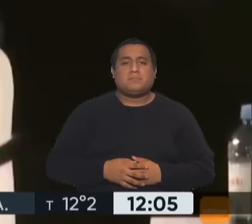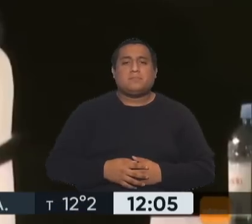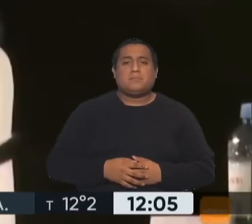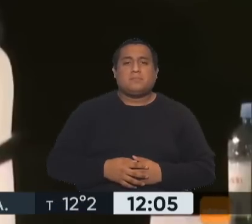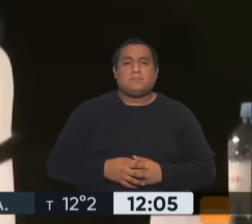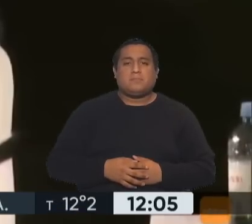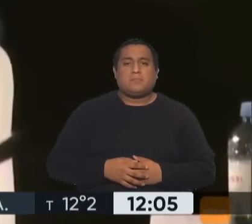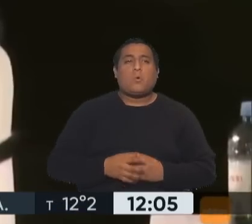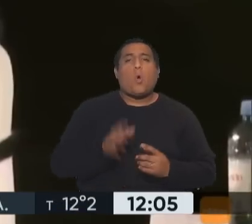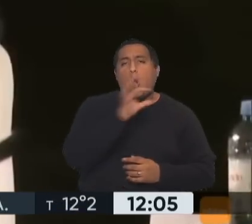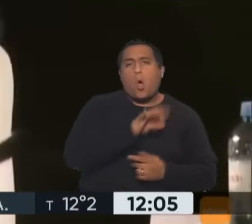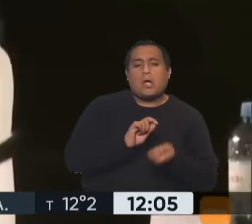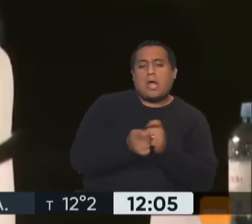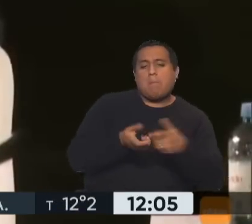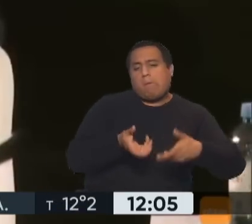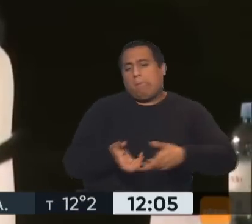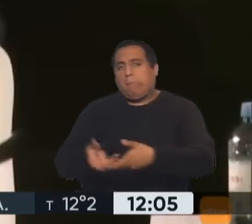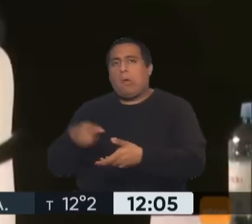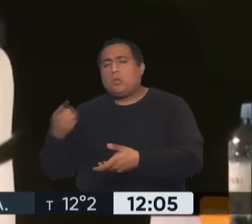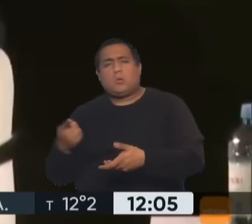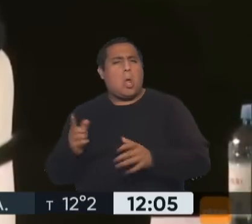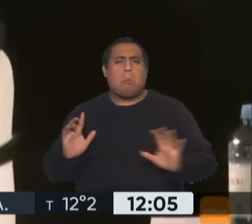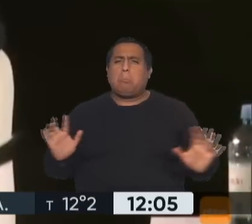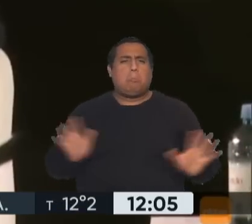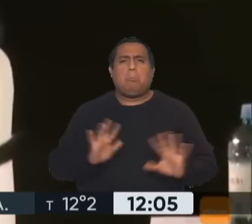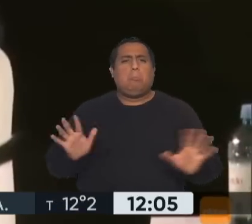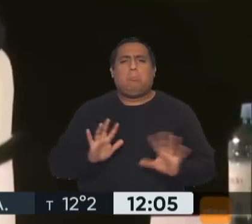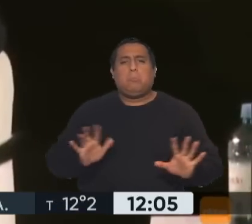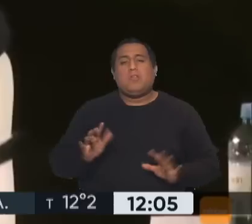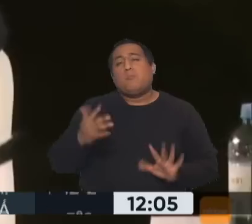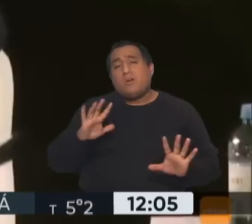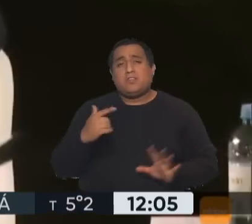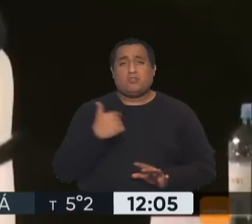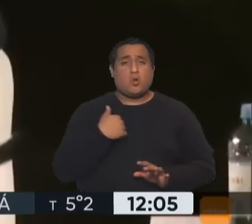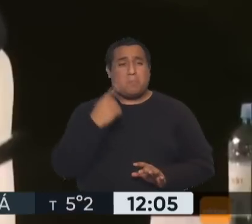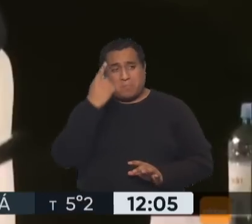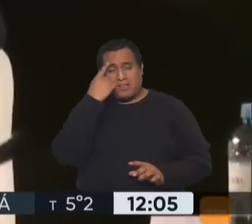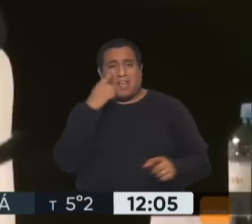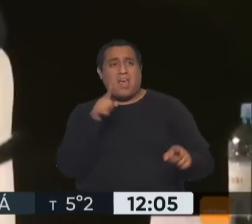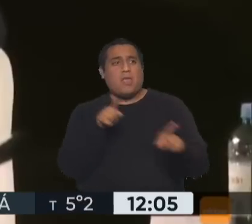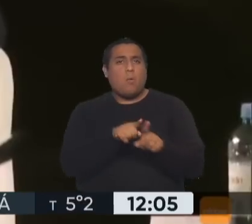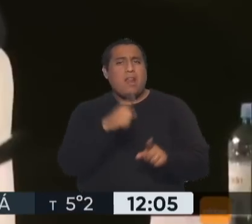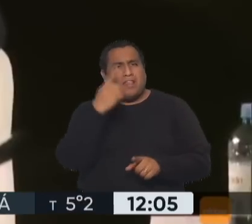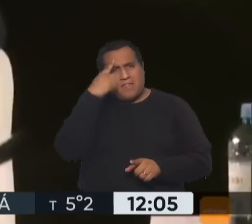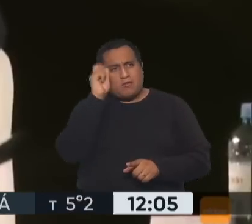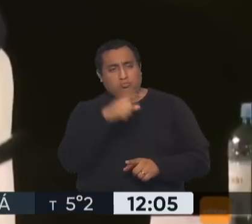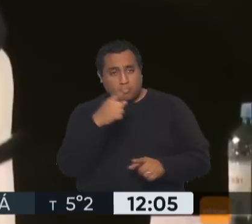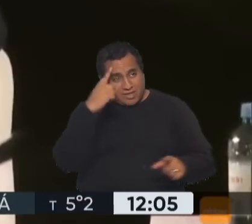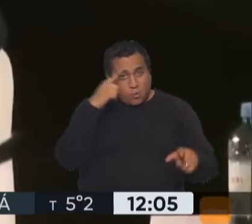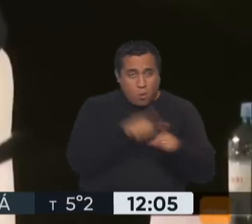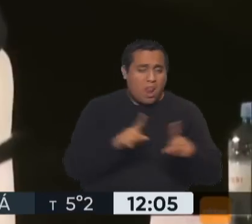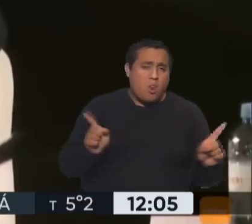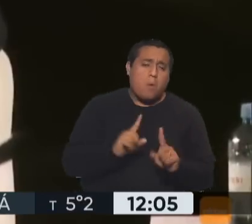pliego, ni nada por el estilo. En este caso, usted sabe, yo no puede ser que no simpatice con la parte de la ideología, pero